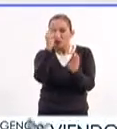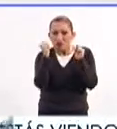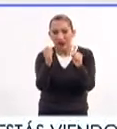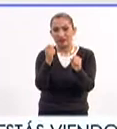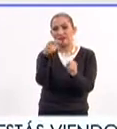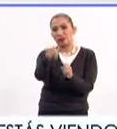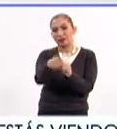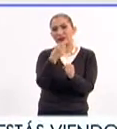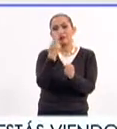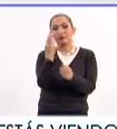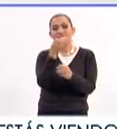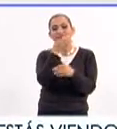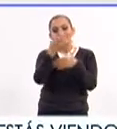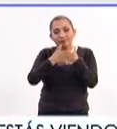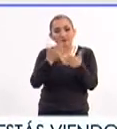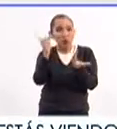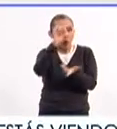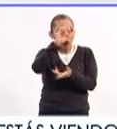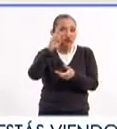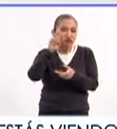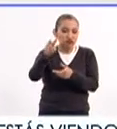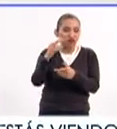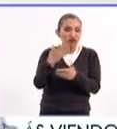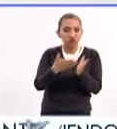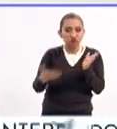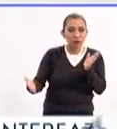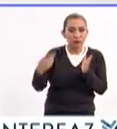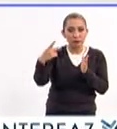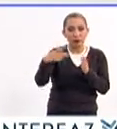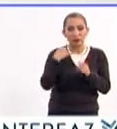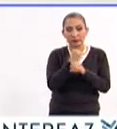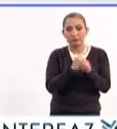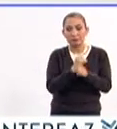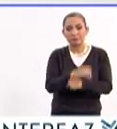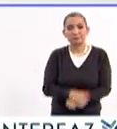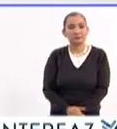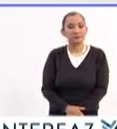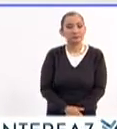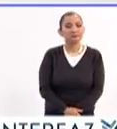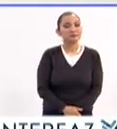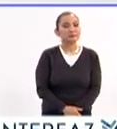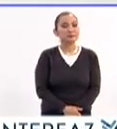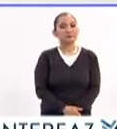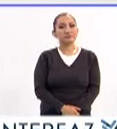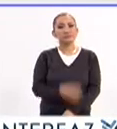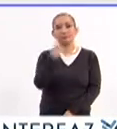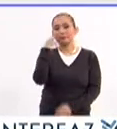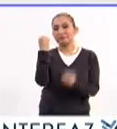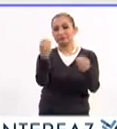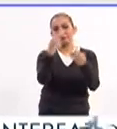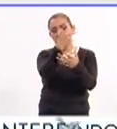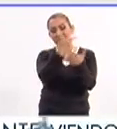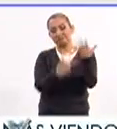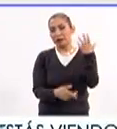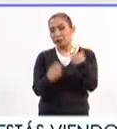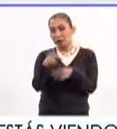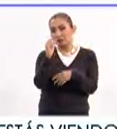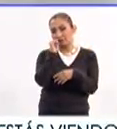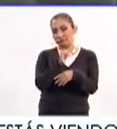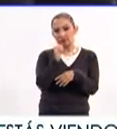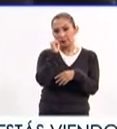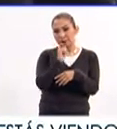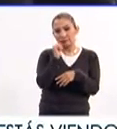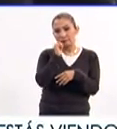graduales, que usted ha visualizado a lo largo de su investigación. Mire, son muchas, pero